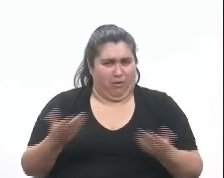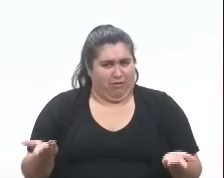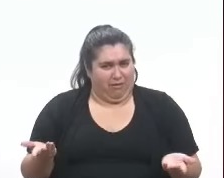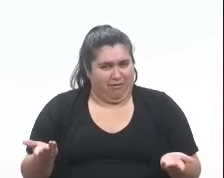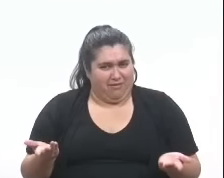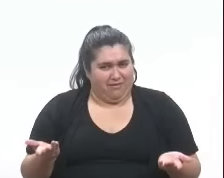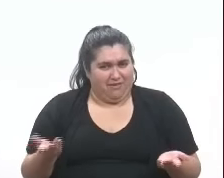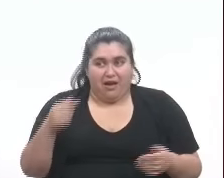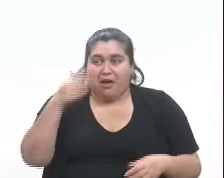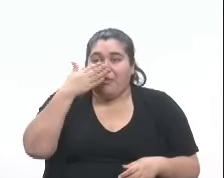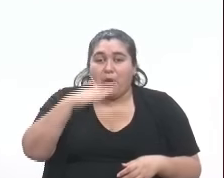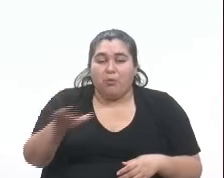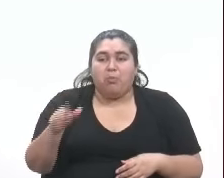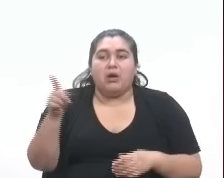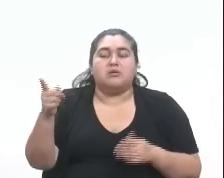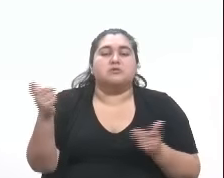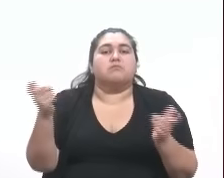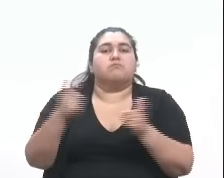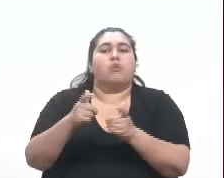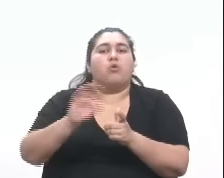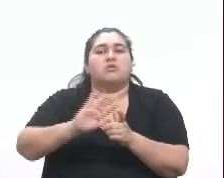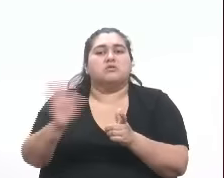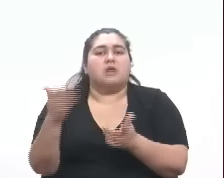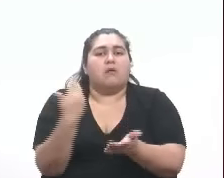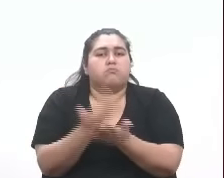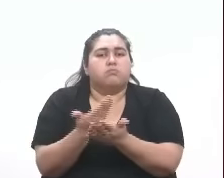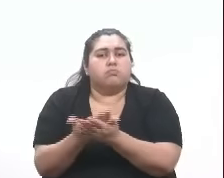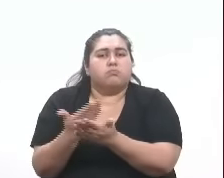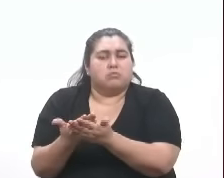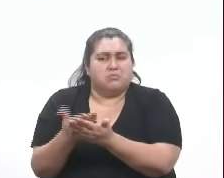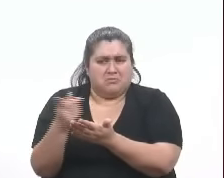después nos enteramos que hay un despacho que cambia cada 2 minutos.